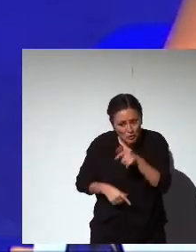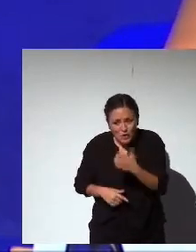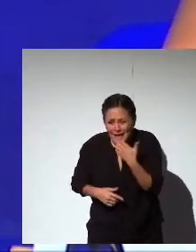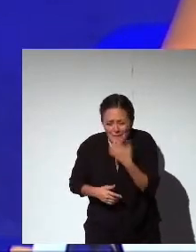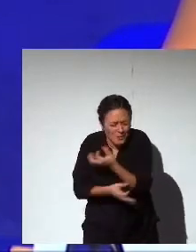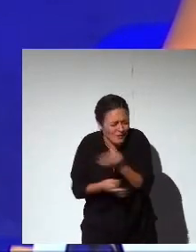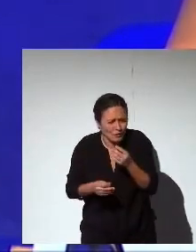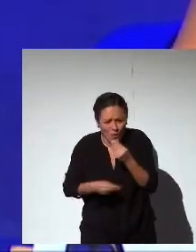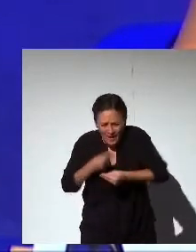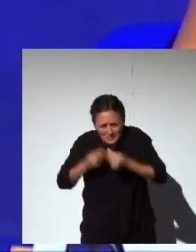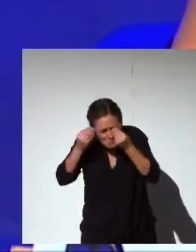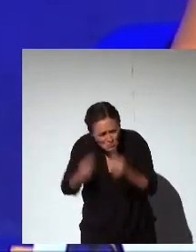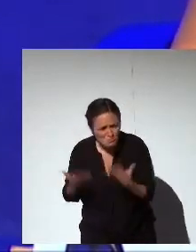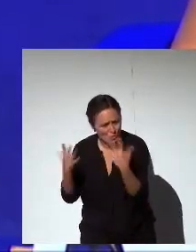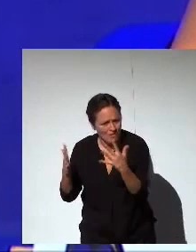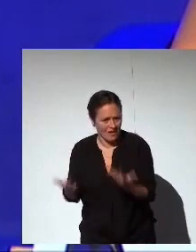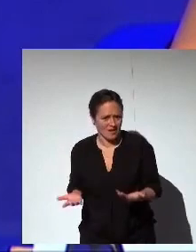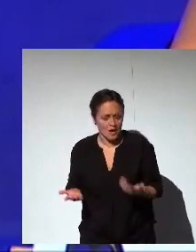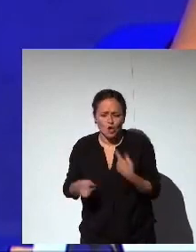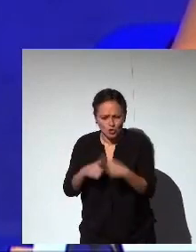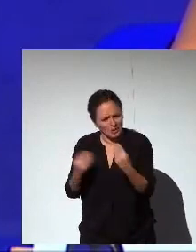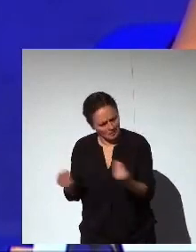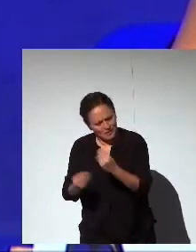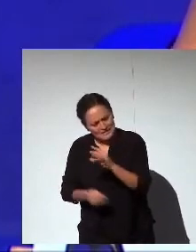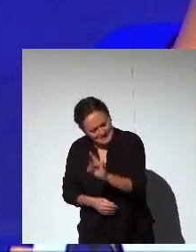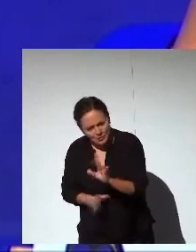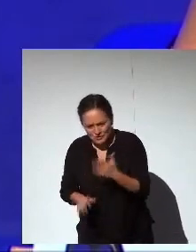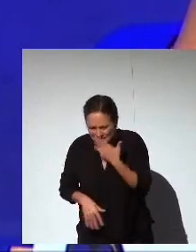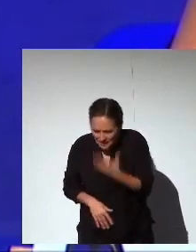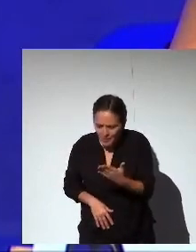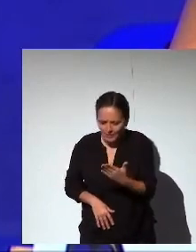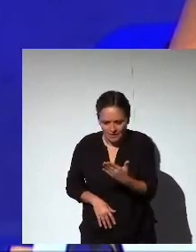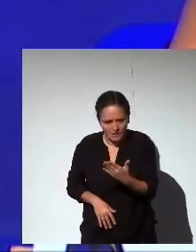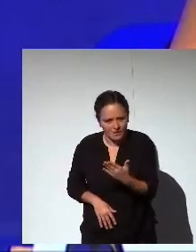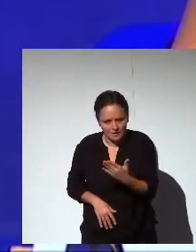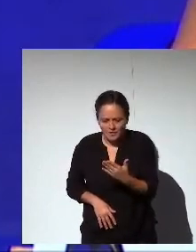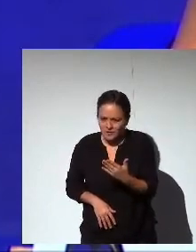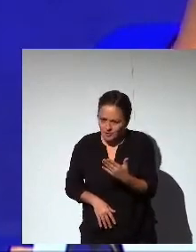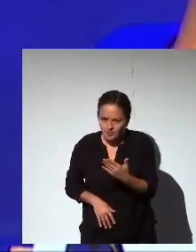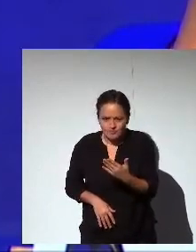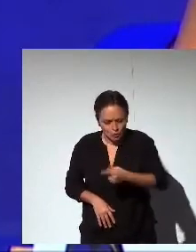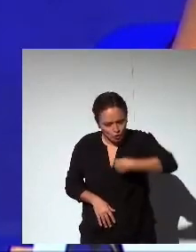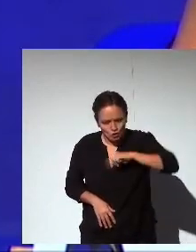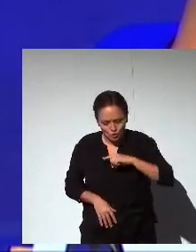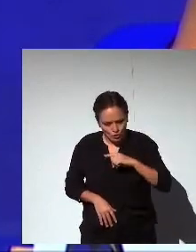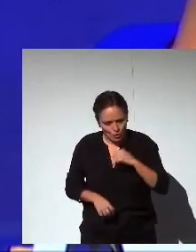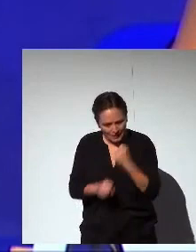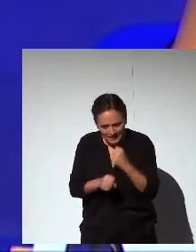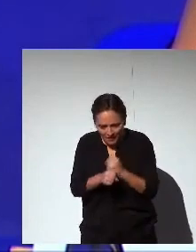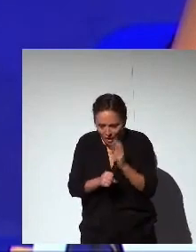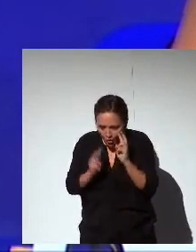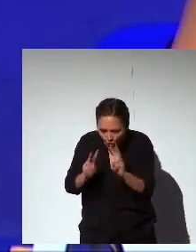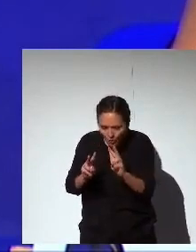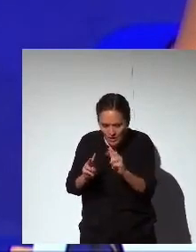otras cosas que se podrían mejorar, pero sinceramente creo que todo este valor añadido que hemos sabido poner en funcionamiento todas y todas